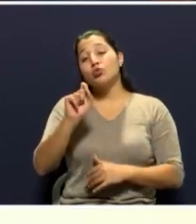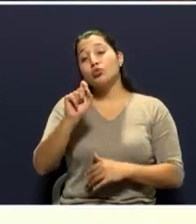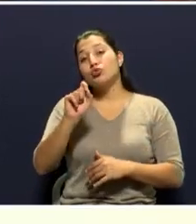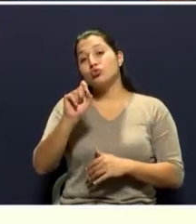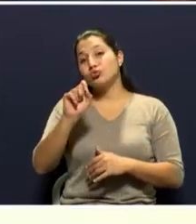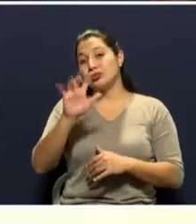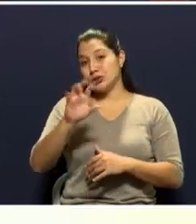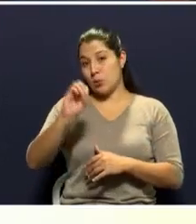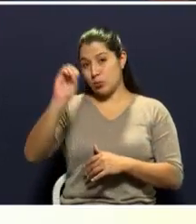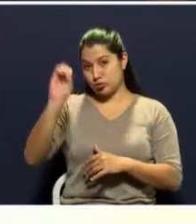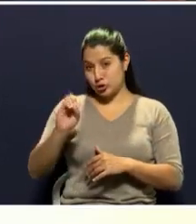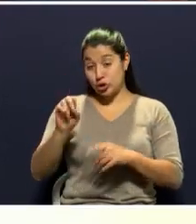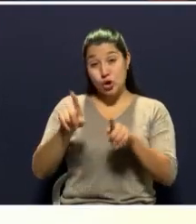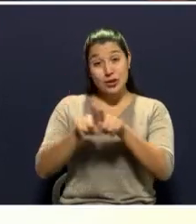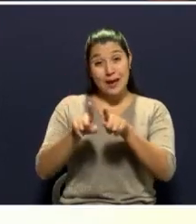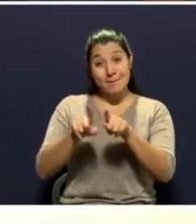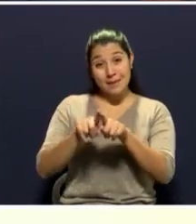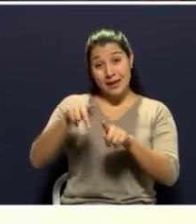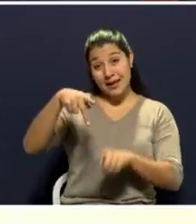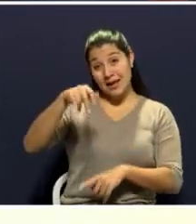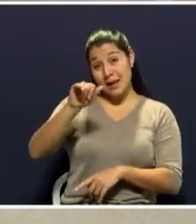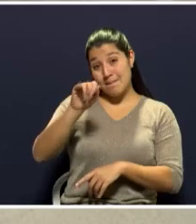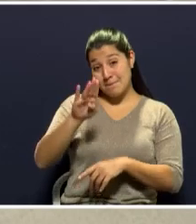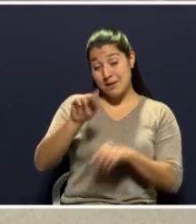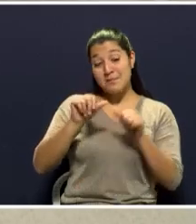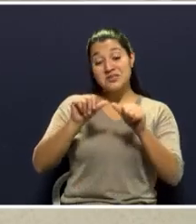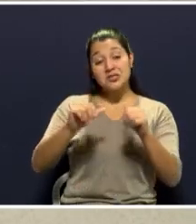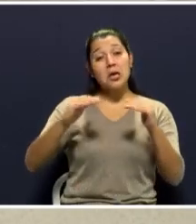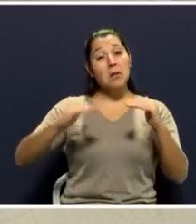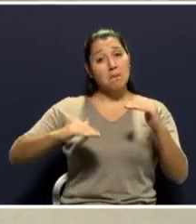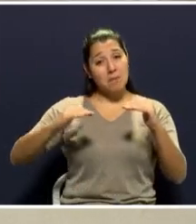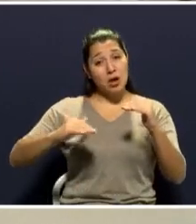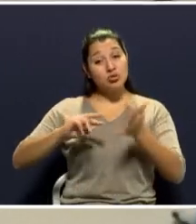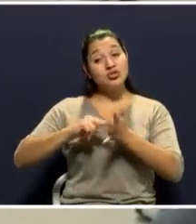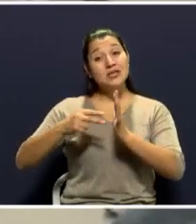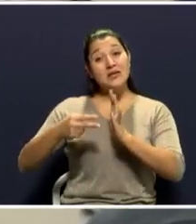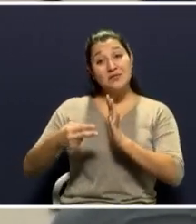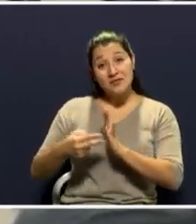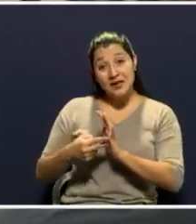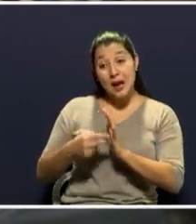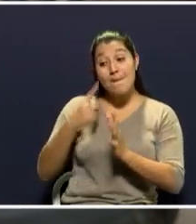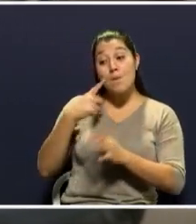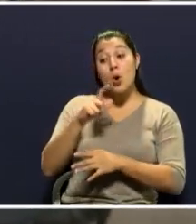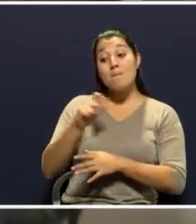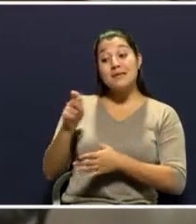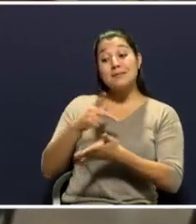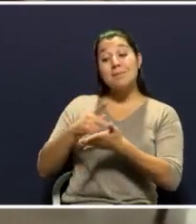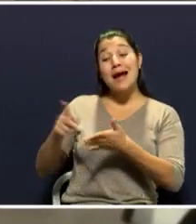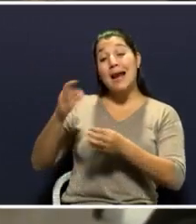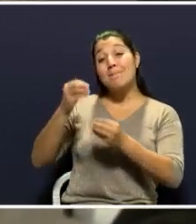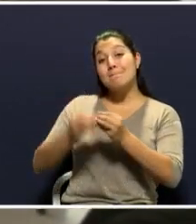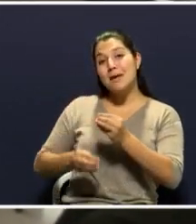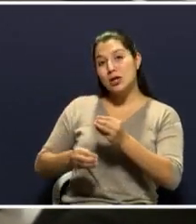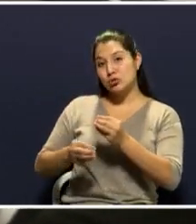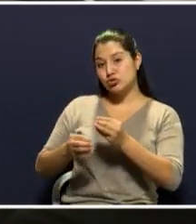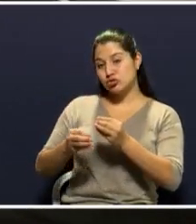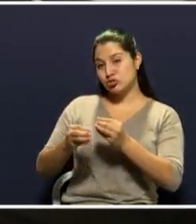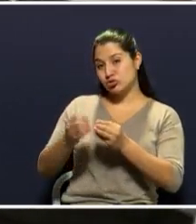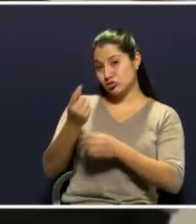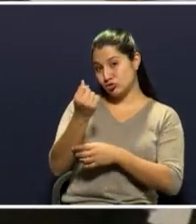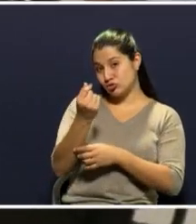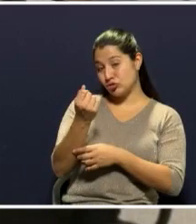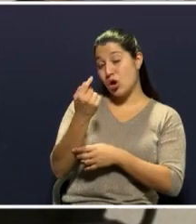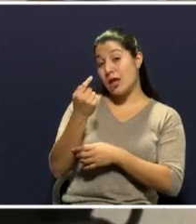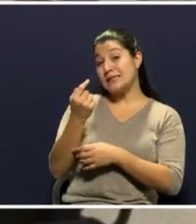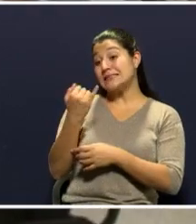tasa básica pasiva se mantendrá a la baja, lo que reduciría las cuotas de pagos de créditos en colones. Cubero también explicó sobre un aumento